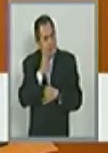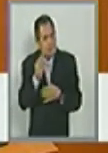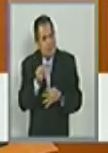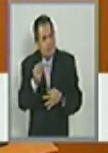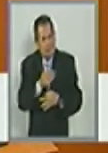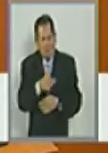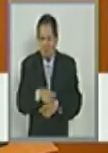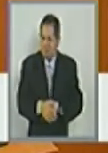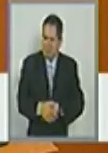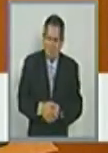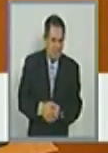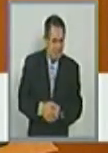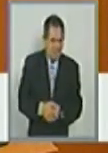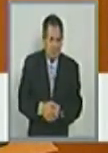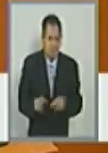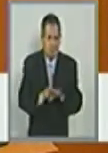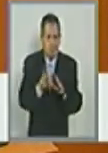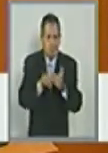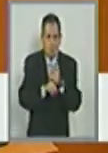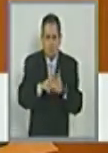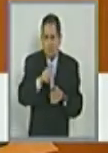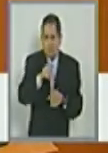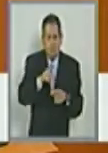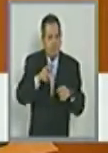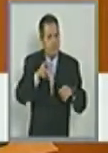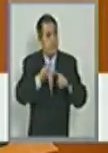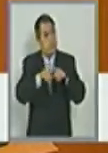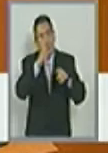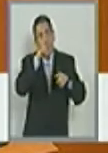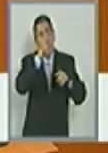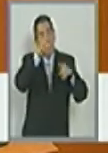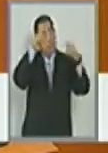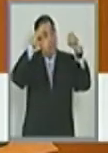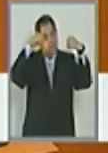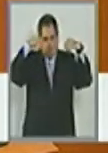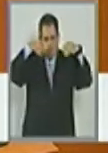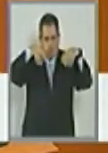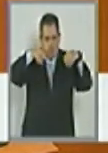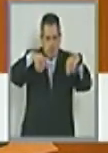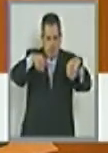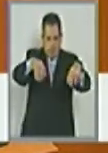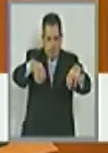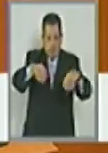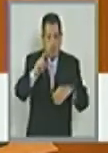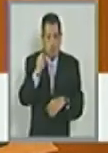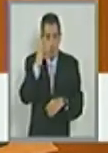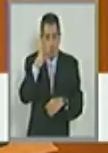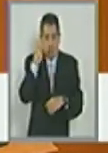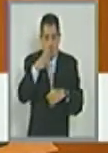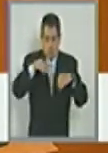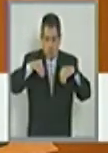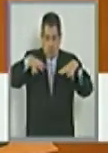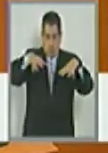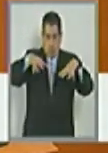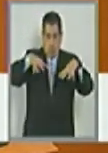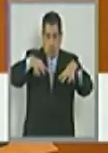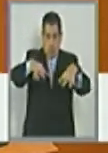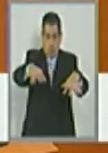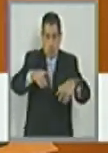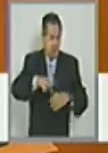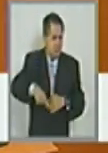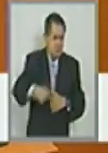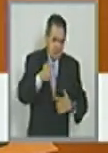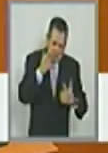sueño. Pese a que las luces en los techos están encendidas las 24 horas y los